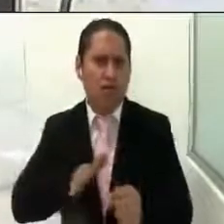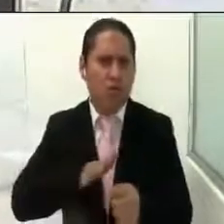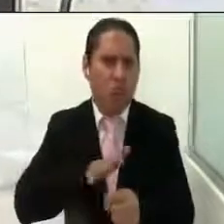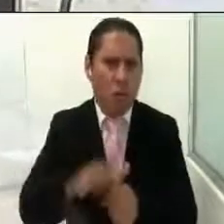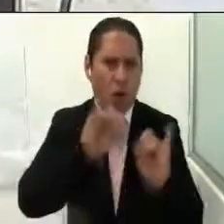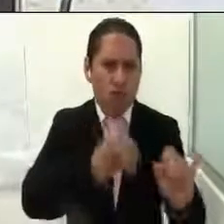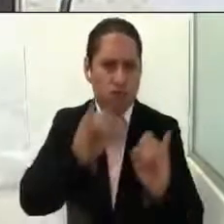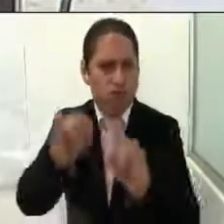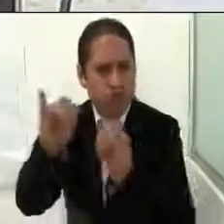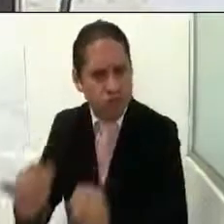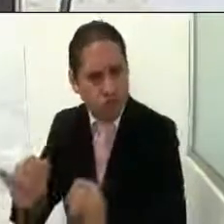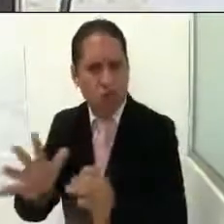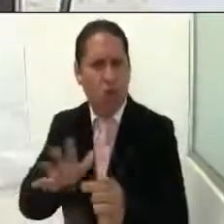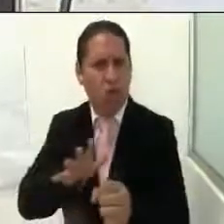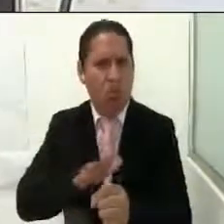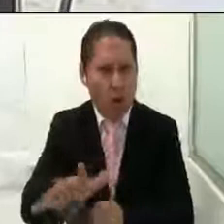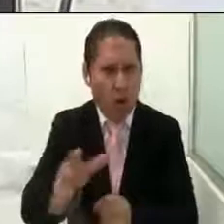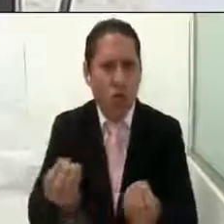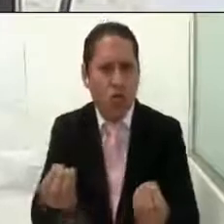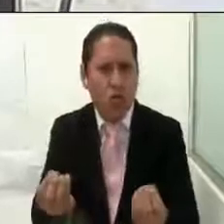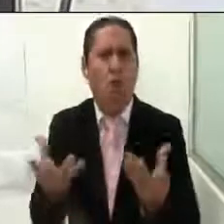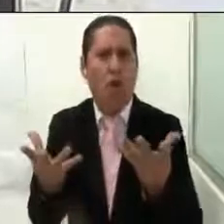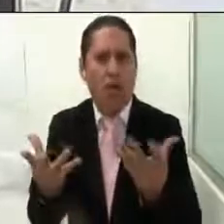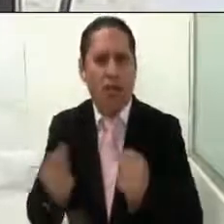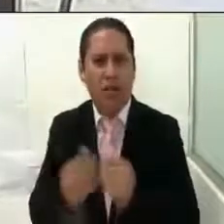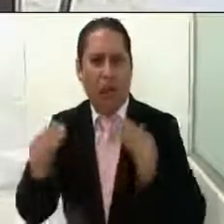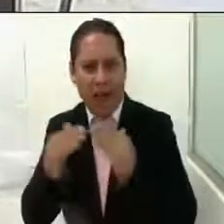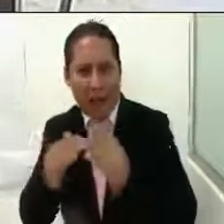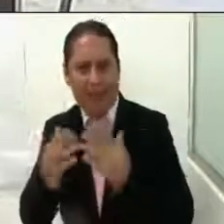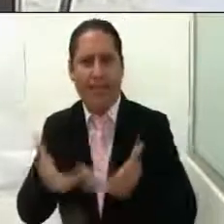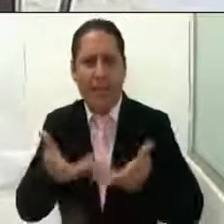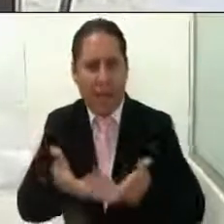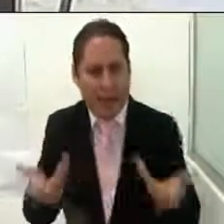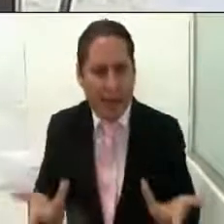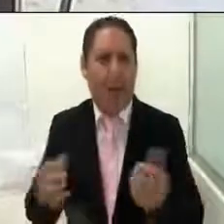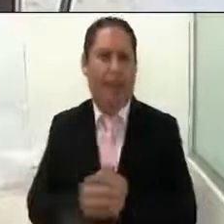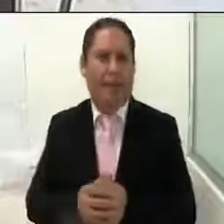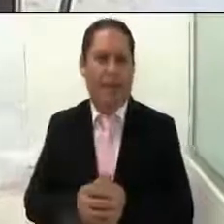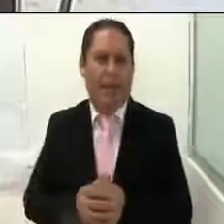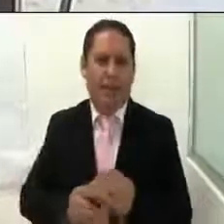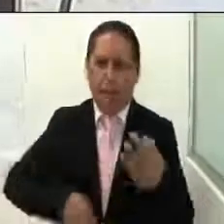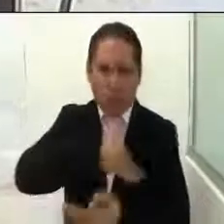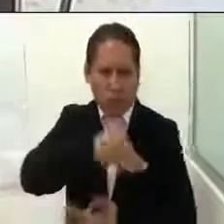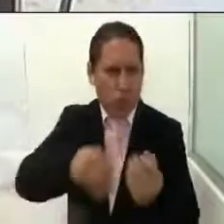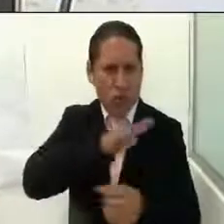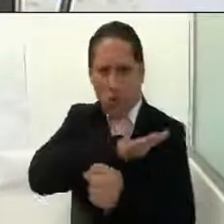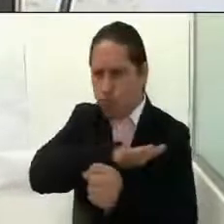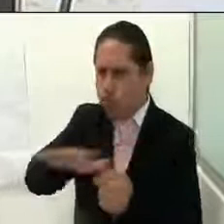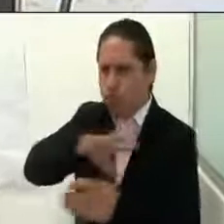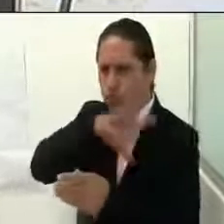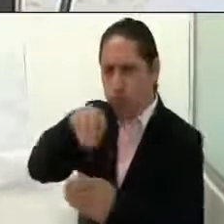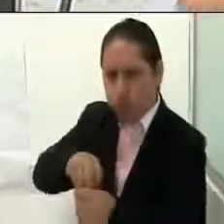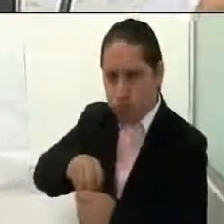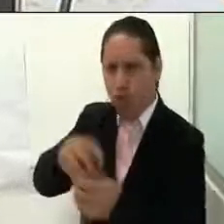cualitativas y cuantitativas de los bienes inmuebles tales como los predios que se refiere al terreno con